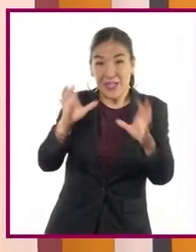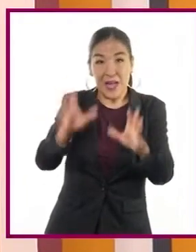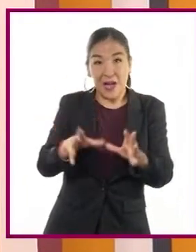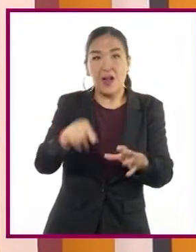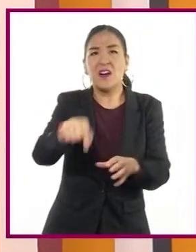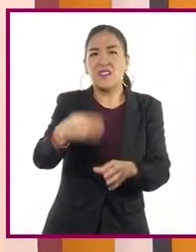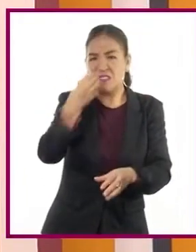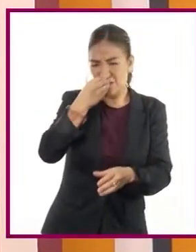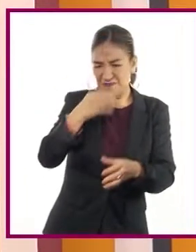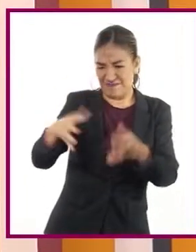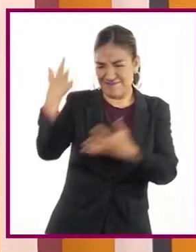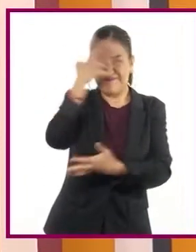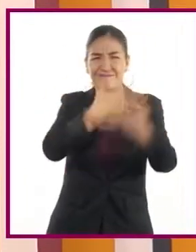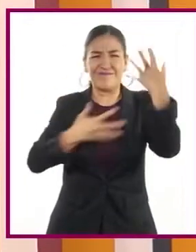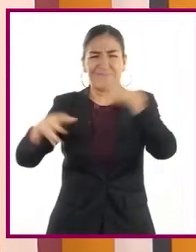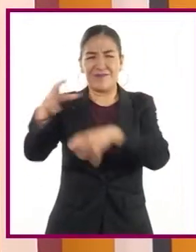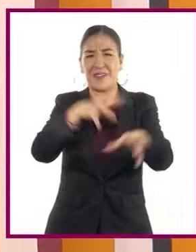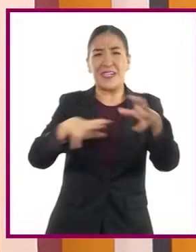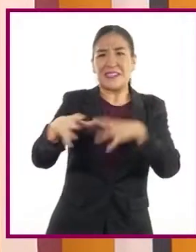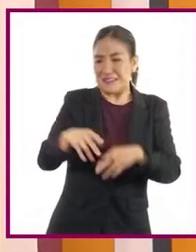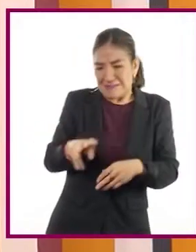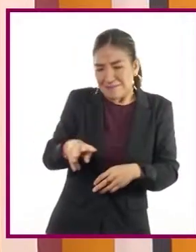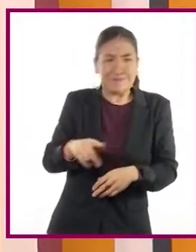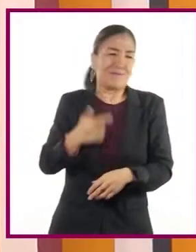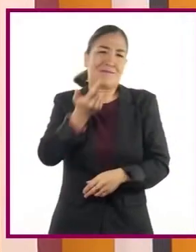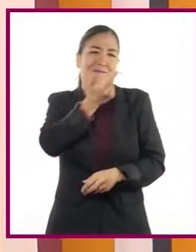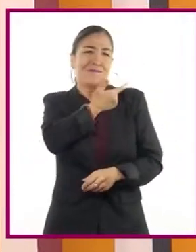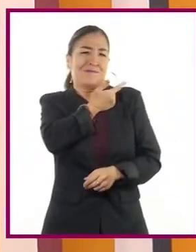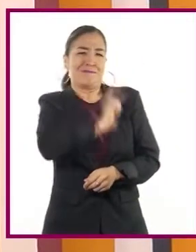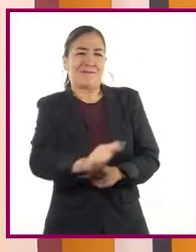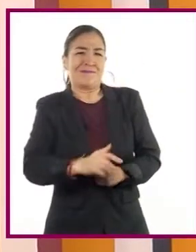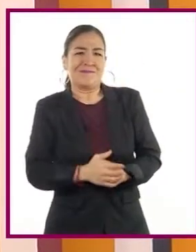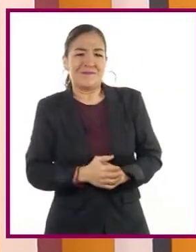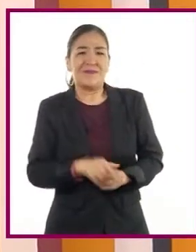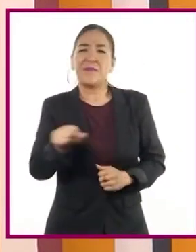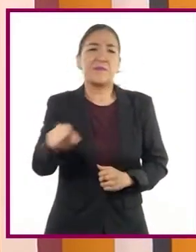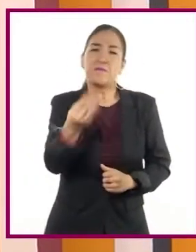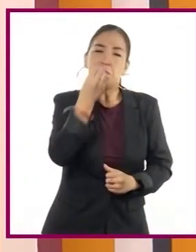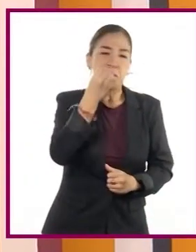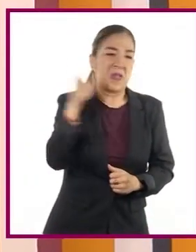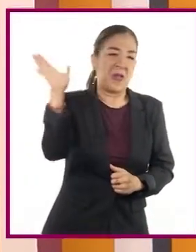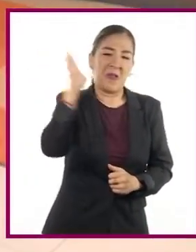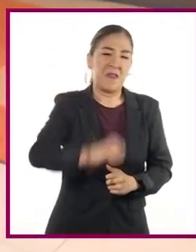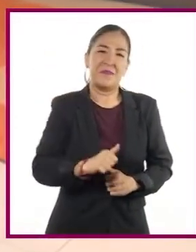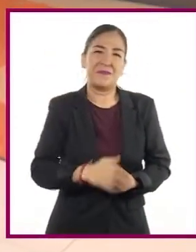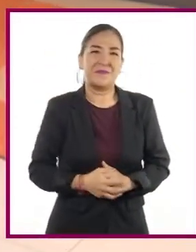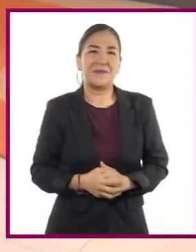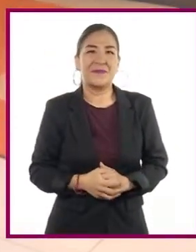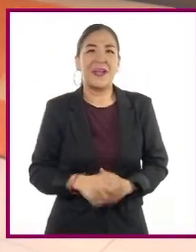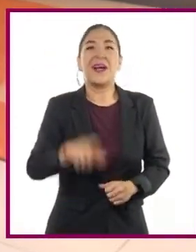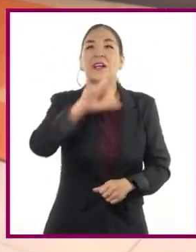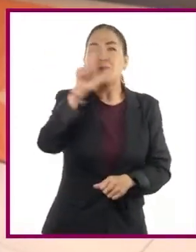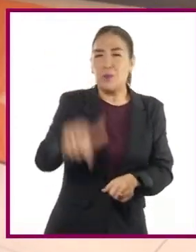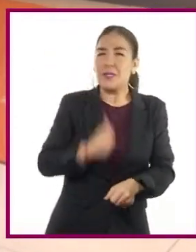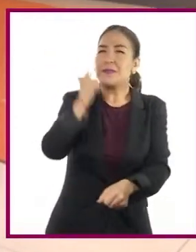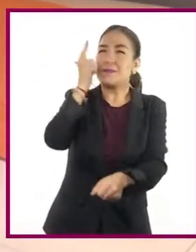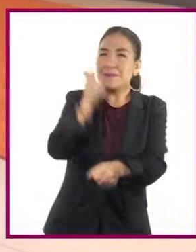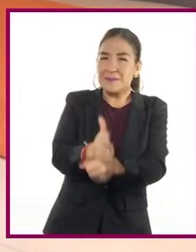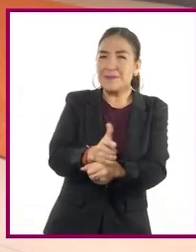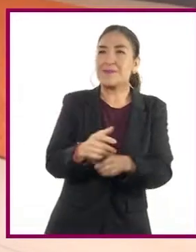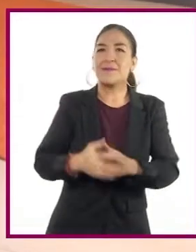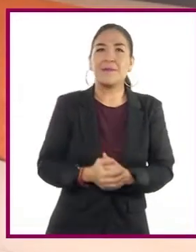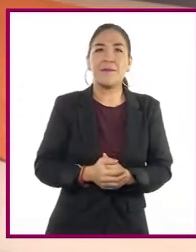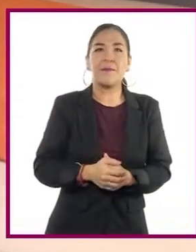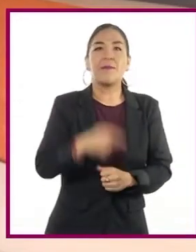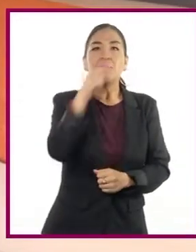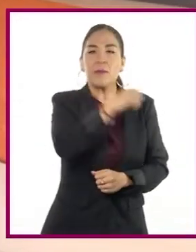estaban revueltos. Entonces, ya no le llamaron la atención y no quiso comerlos. Me di cuenta de que